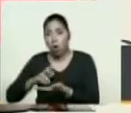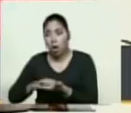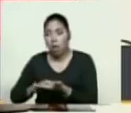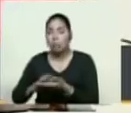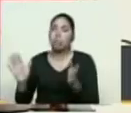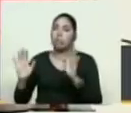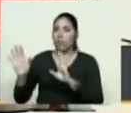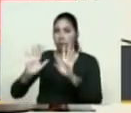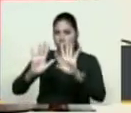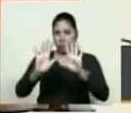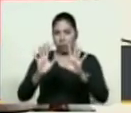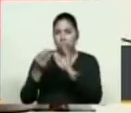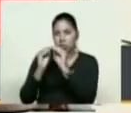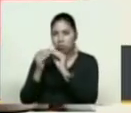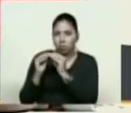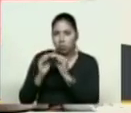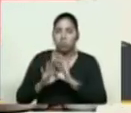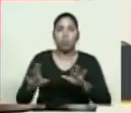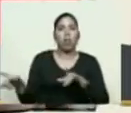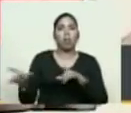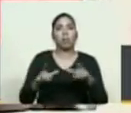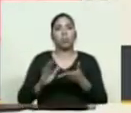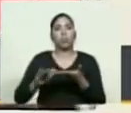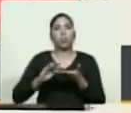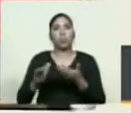verdad, llena de satisfacción.